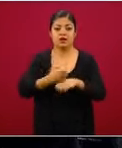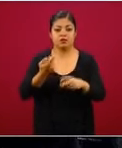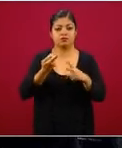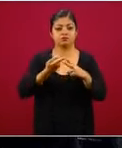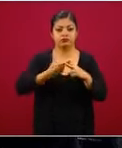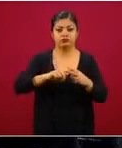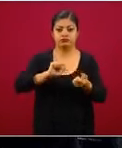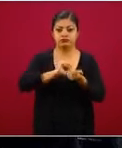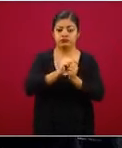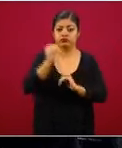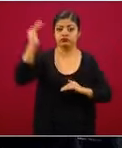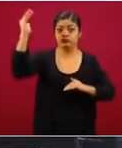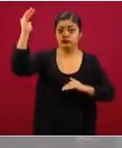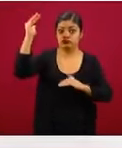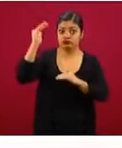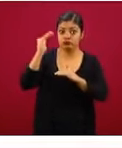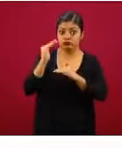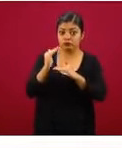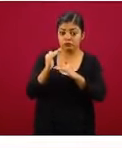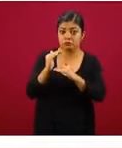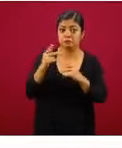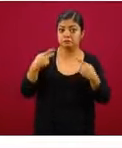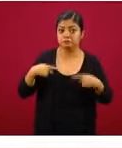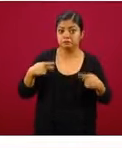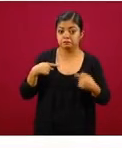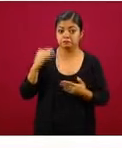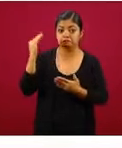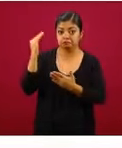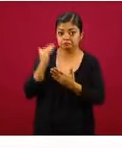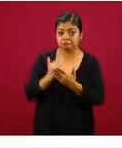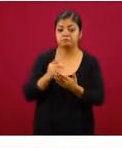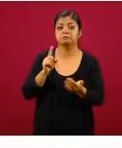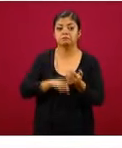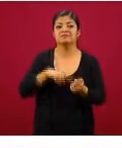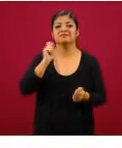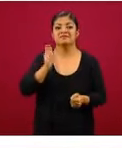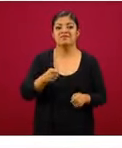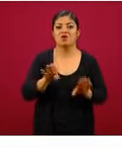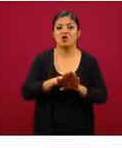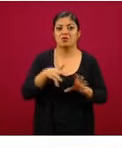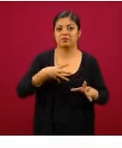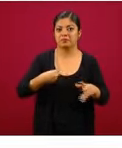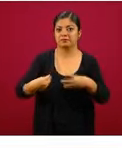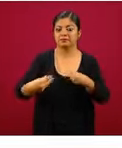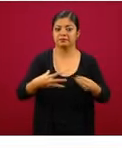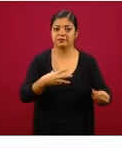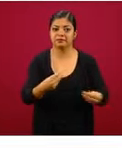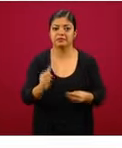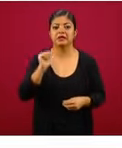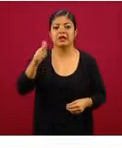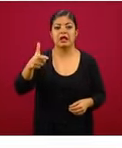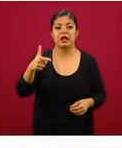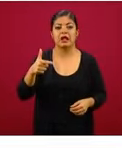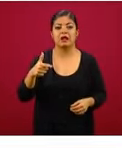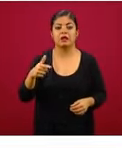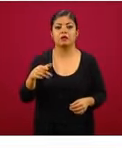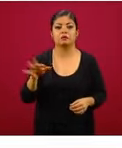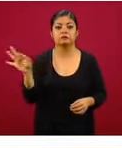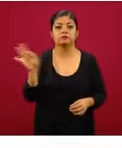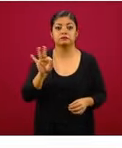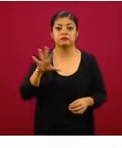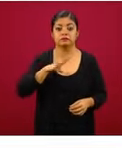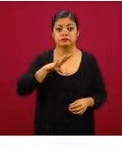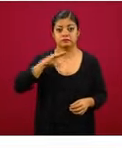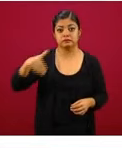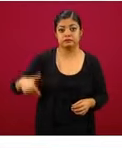a disminuir sus indicadores, que todos estos van relacionados mucho a la transmisión de la enfermedad y a los riesgos de poder